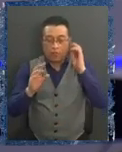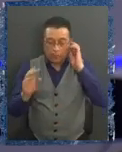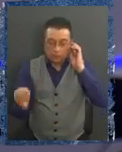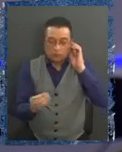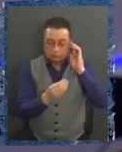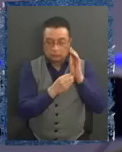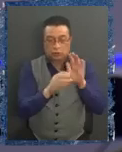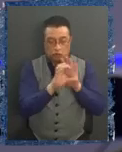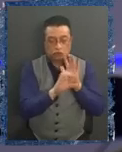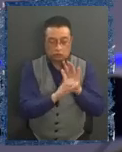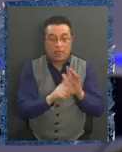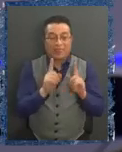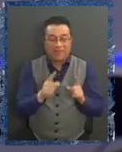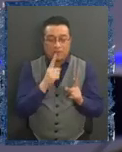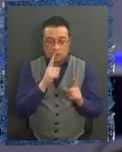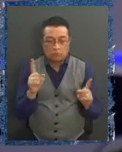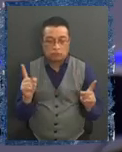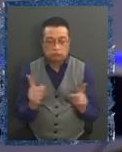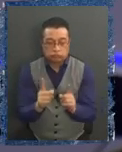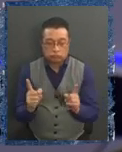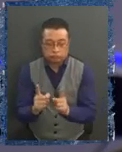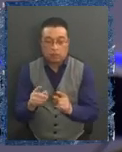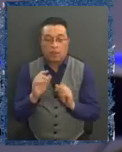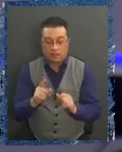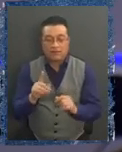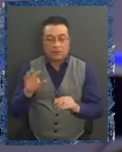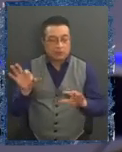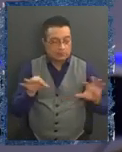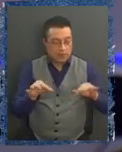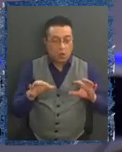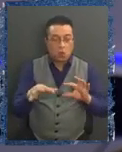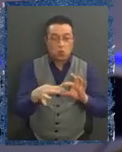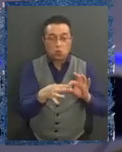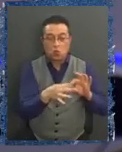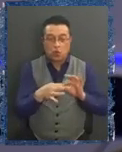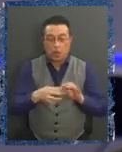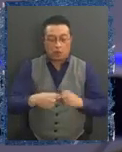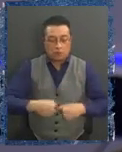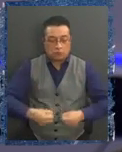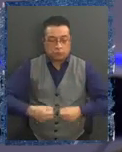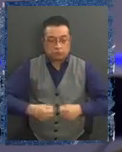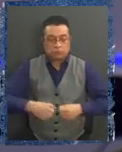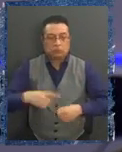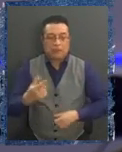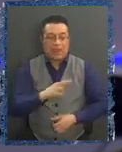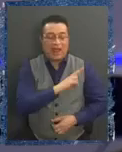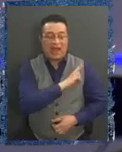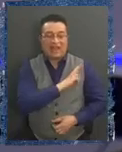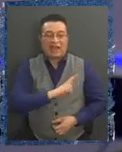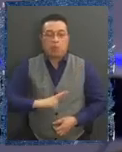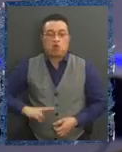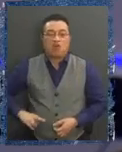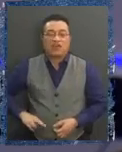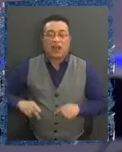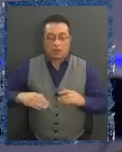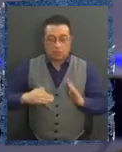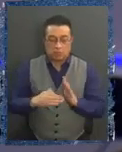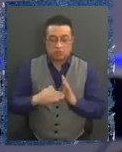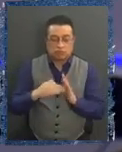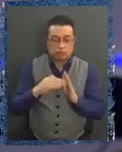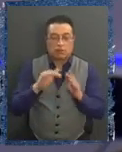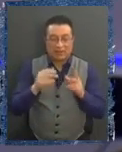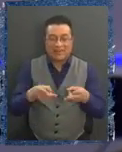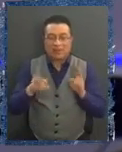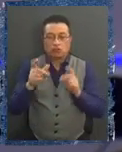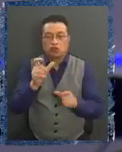Constitución debe ser breve y debe llamar a la unidad y al afianzamiento de la República, del progreso y de los derechos de las